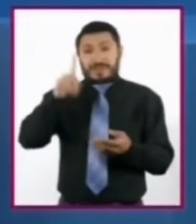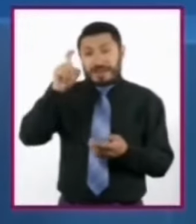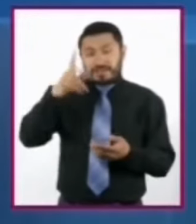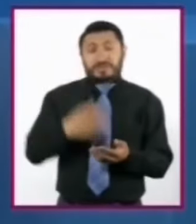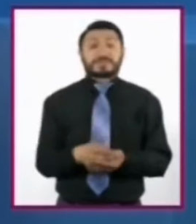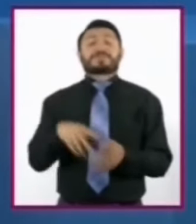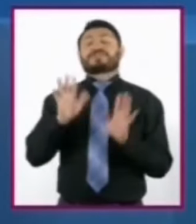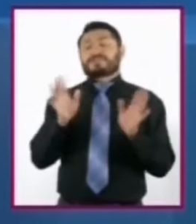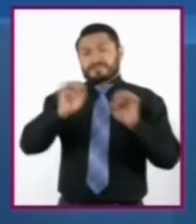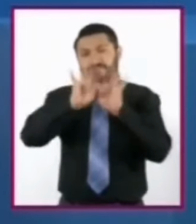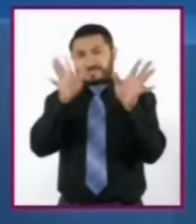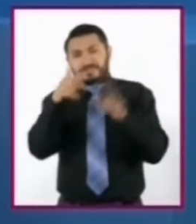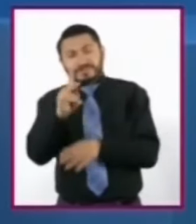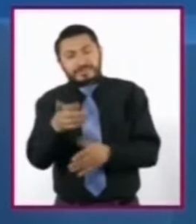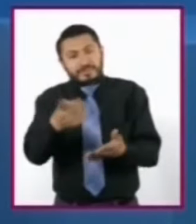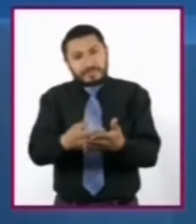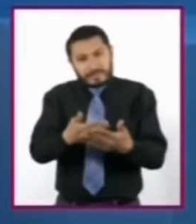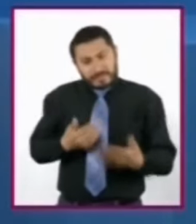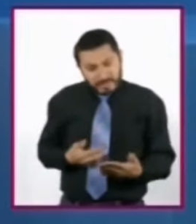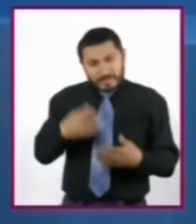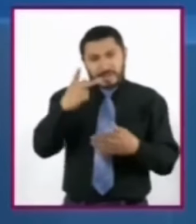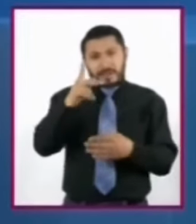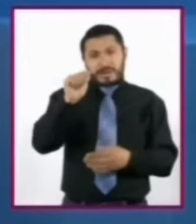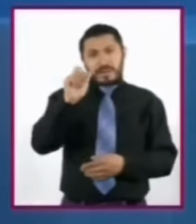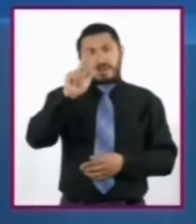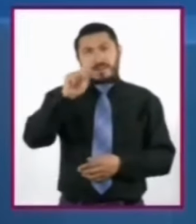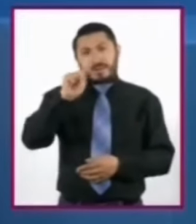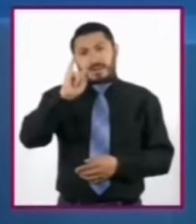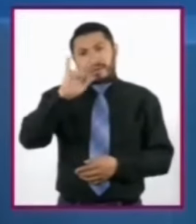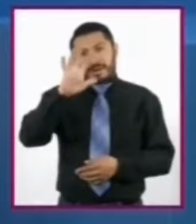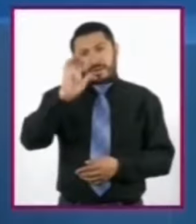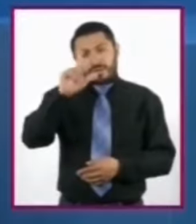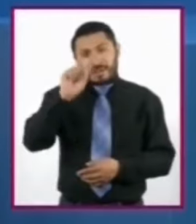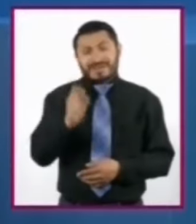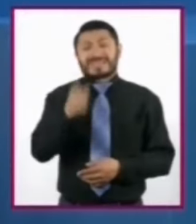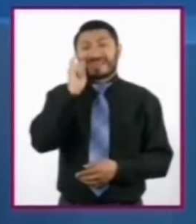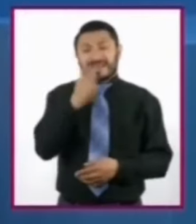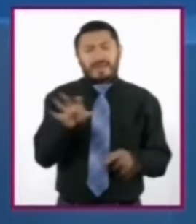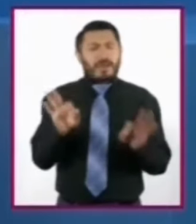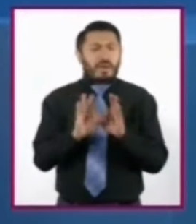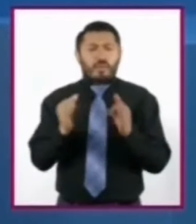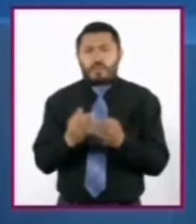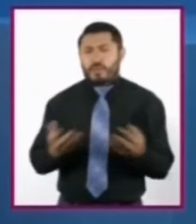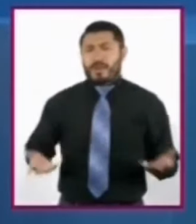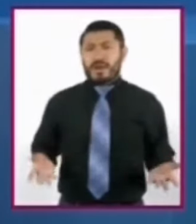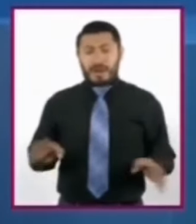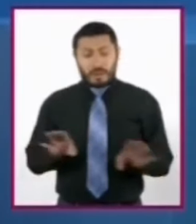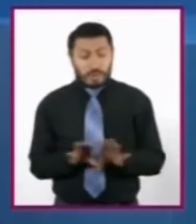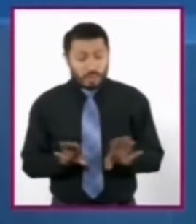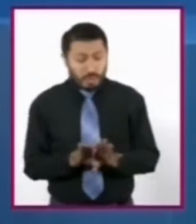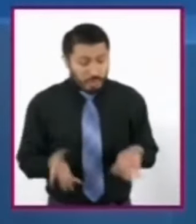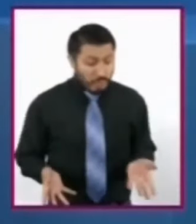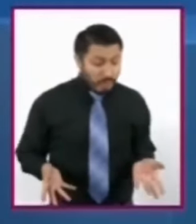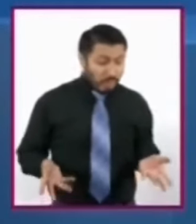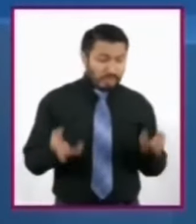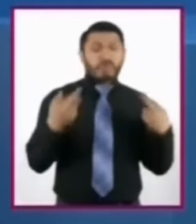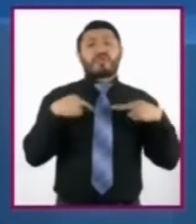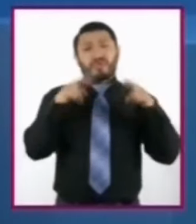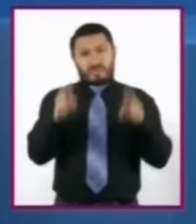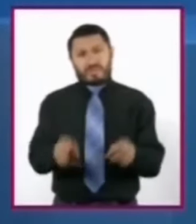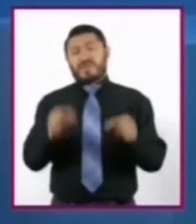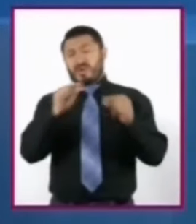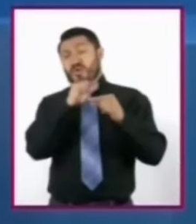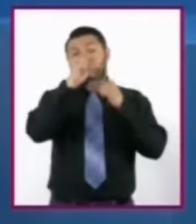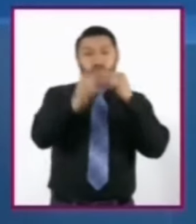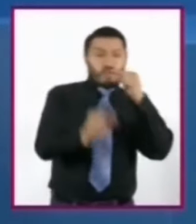a las partículas, entonces, estas son un modelo... ¿son un modelo que nos permite representar a los